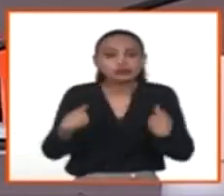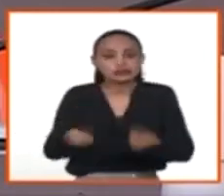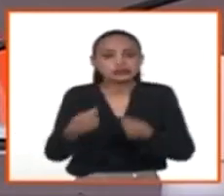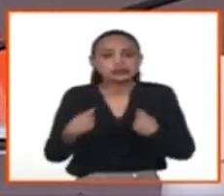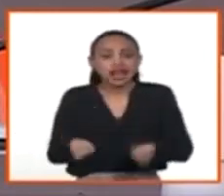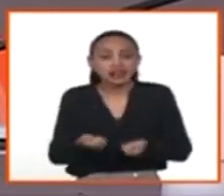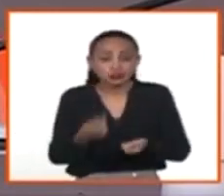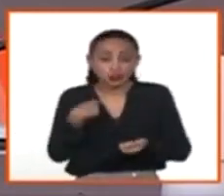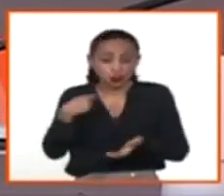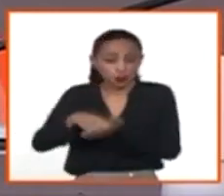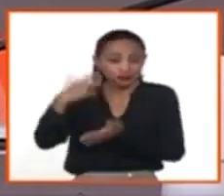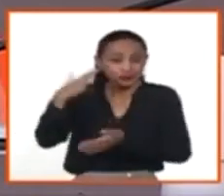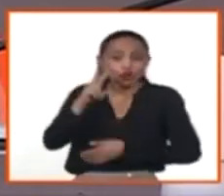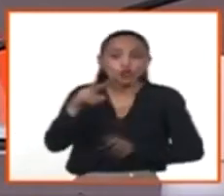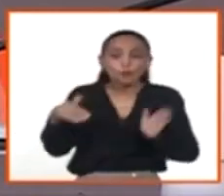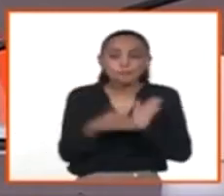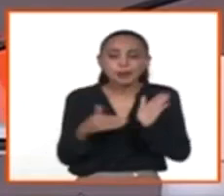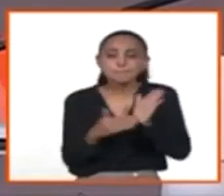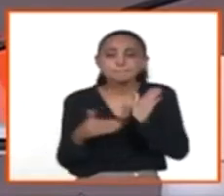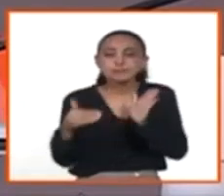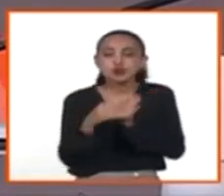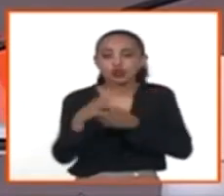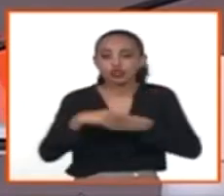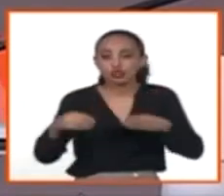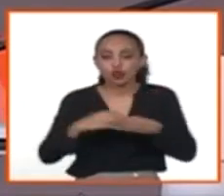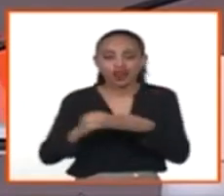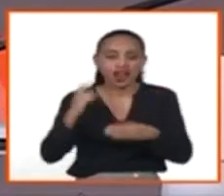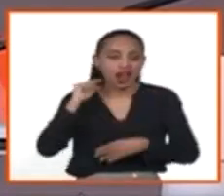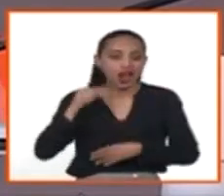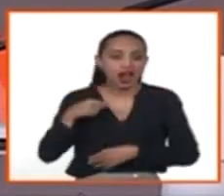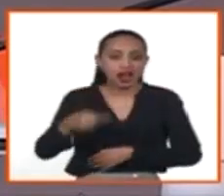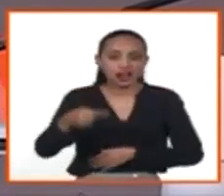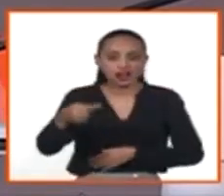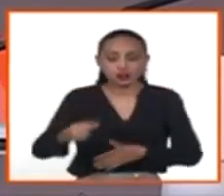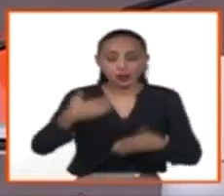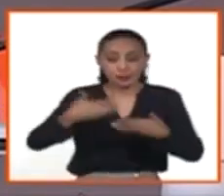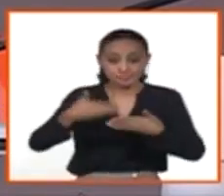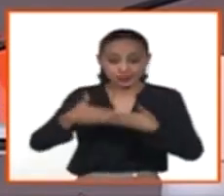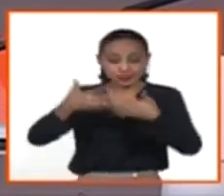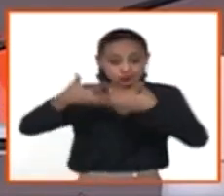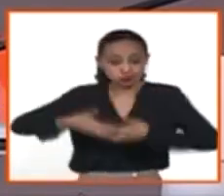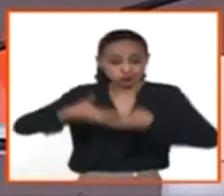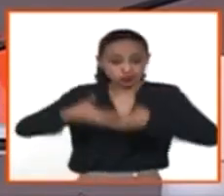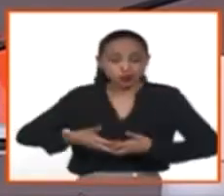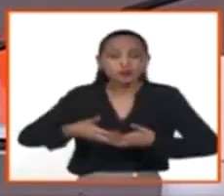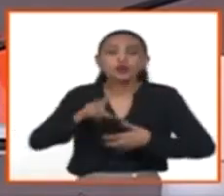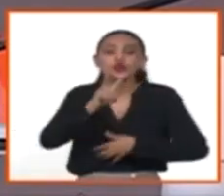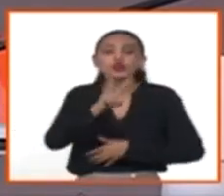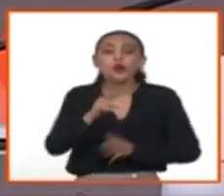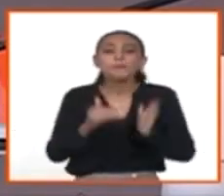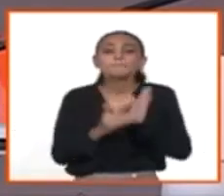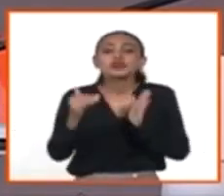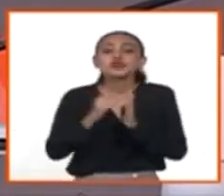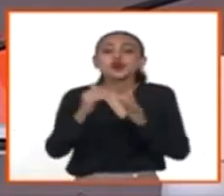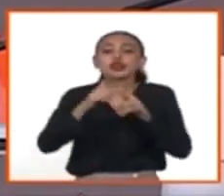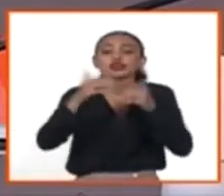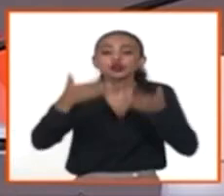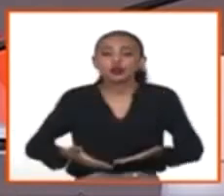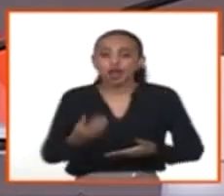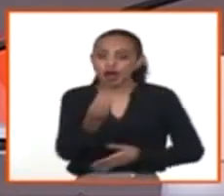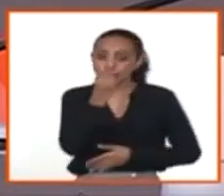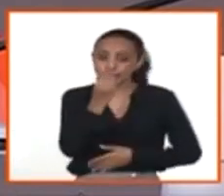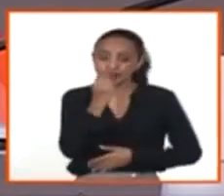de 2.000 millones de dólares al año. La industria procesadora produce unos 2 millones de toneladas de alimentos al año, cifra